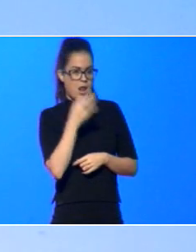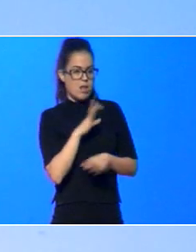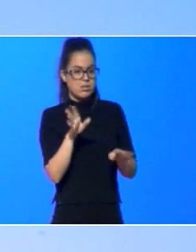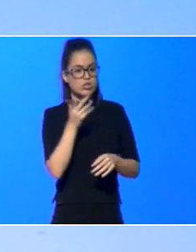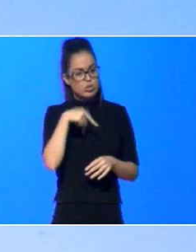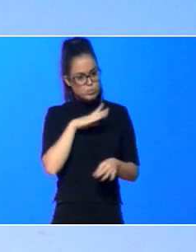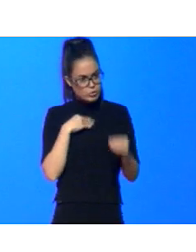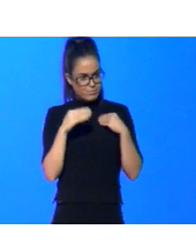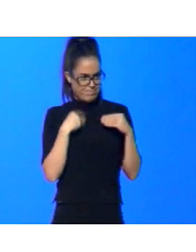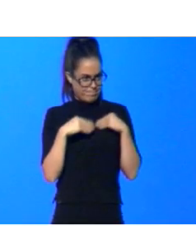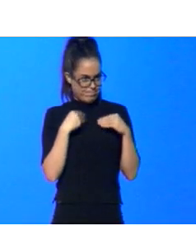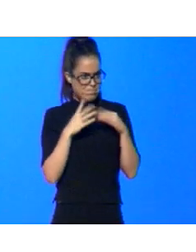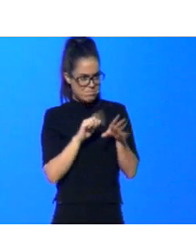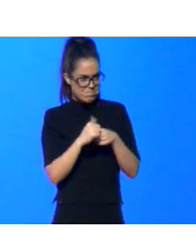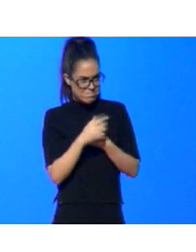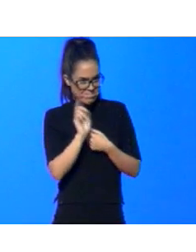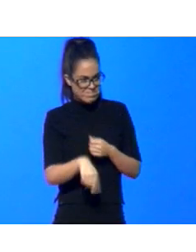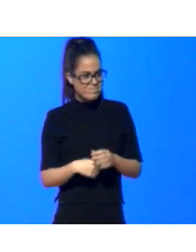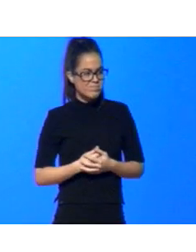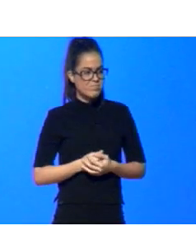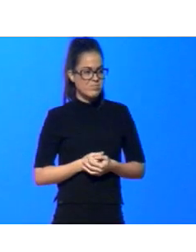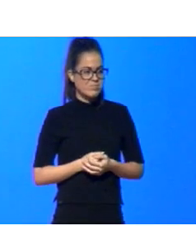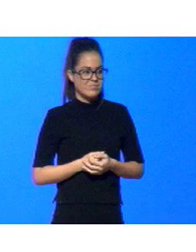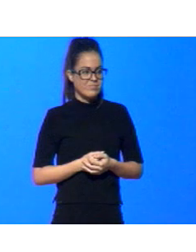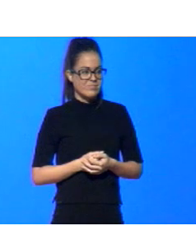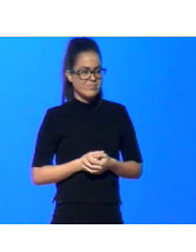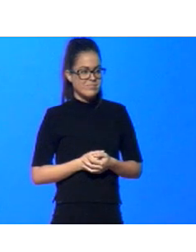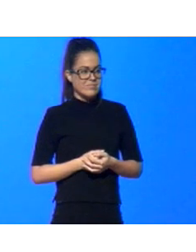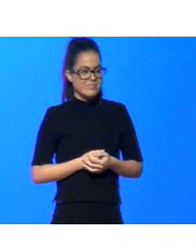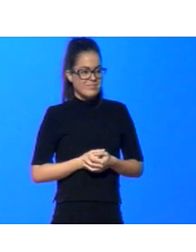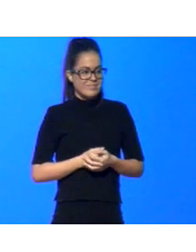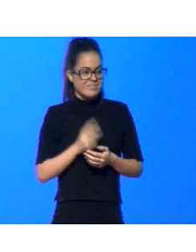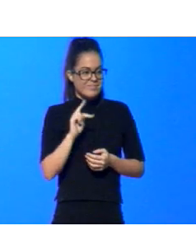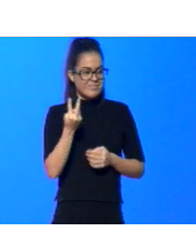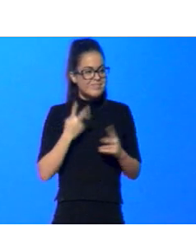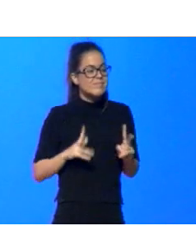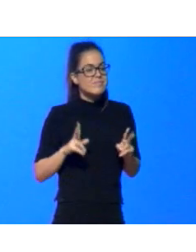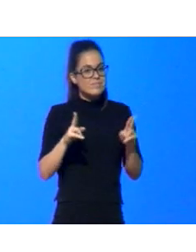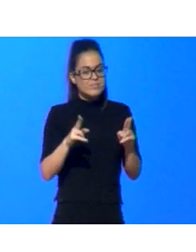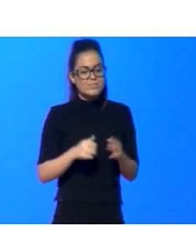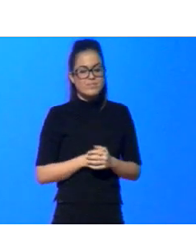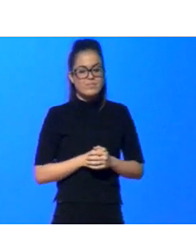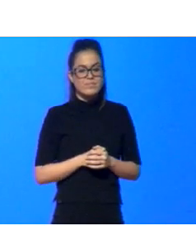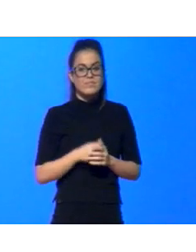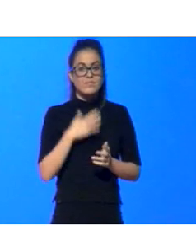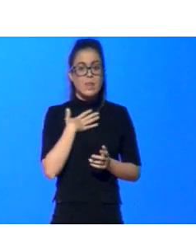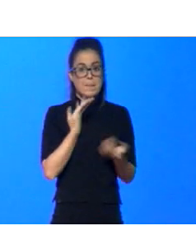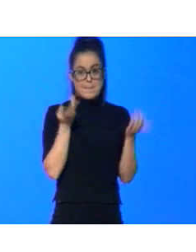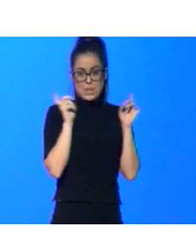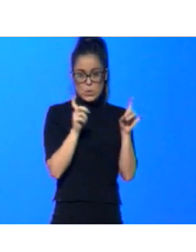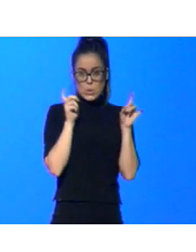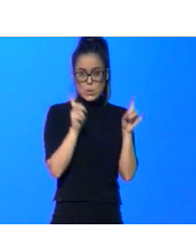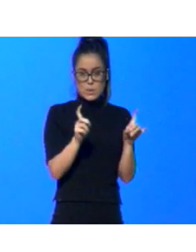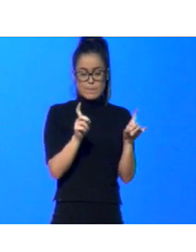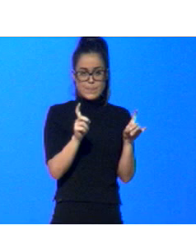también verán decía bueno segunda parte de mi intervención de Educación decía la